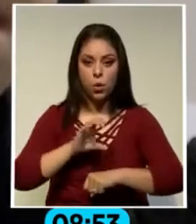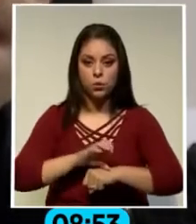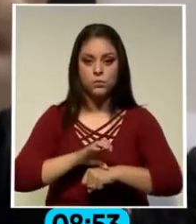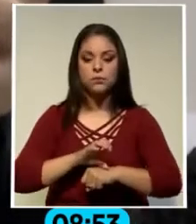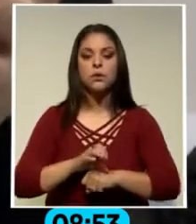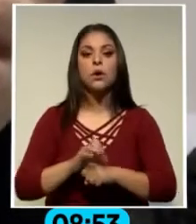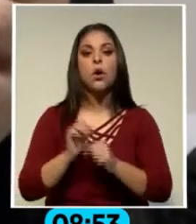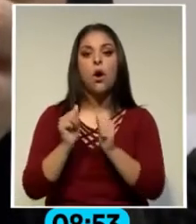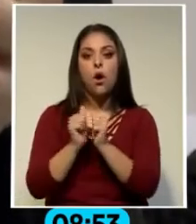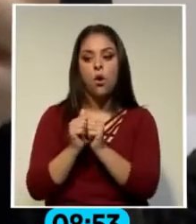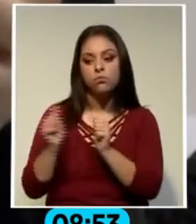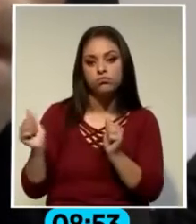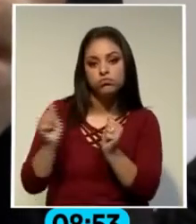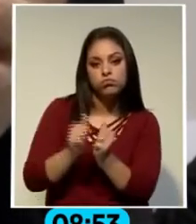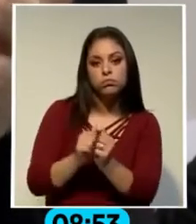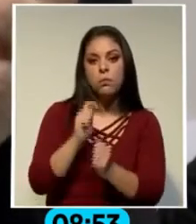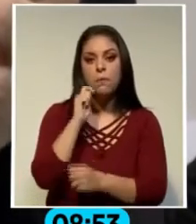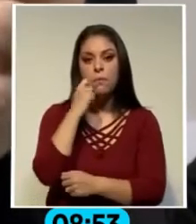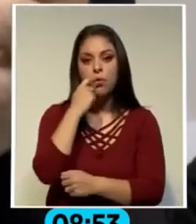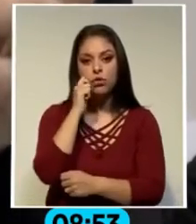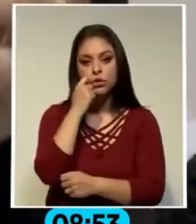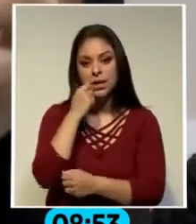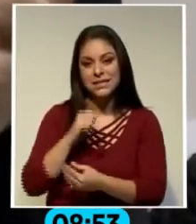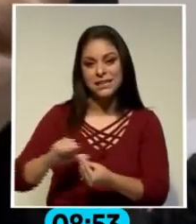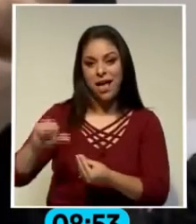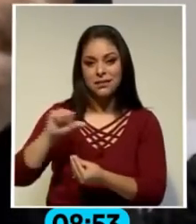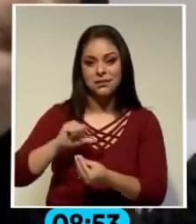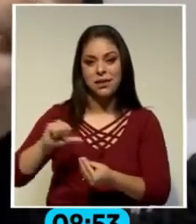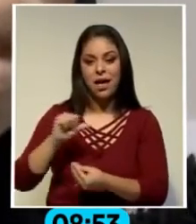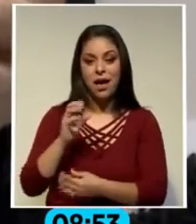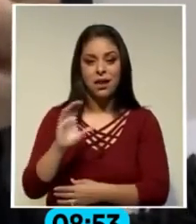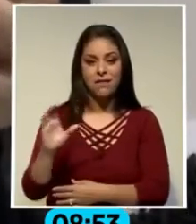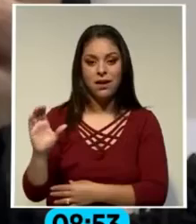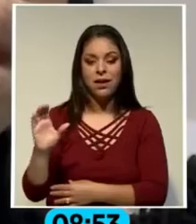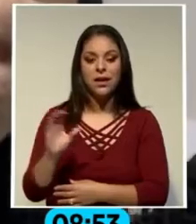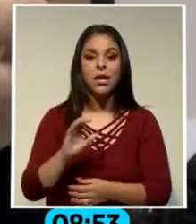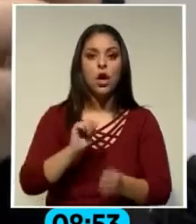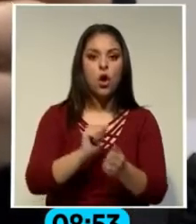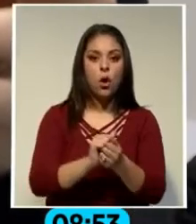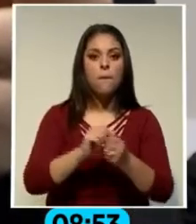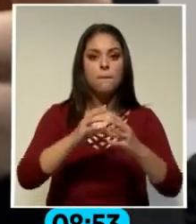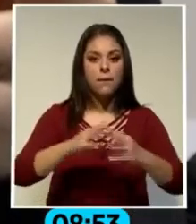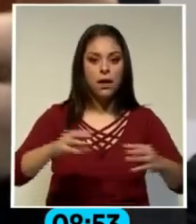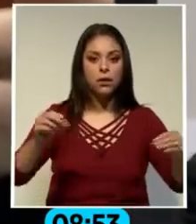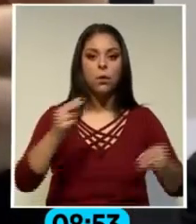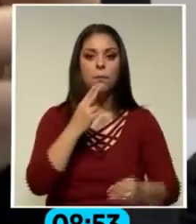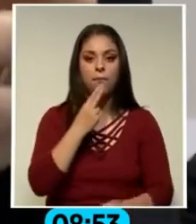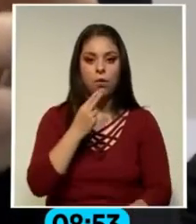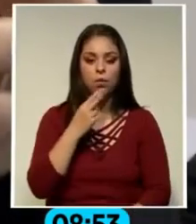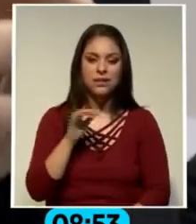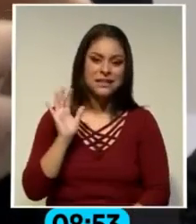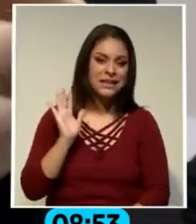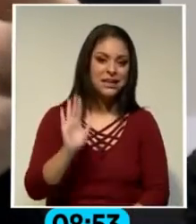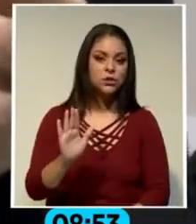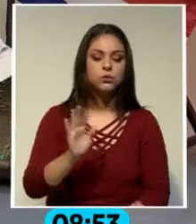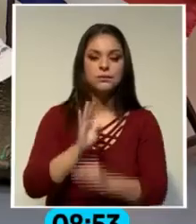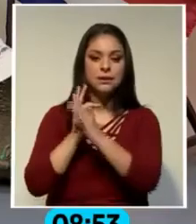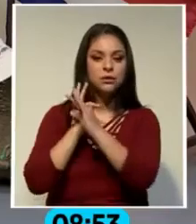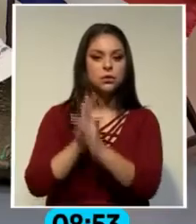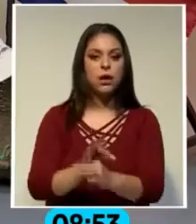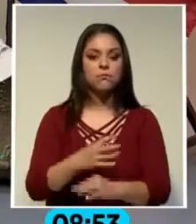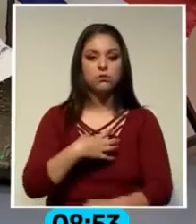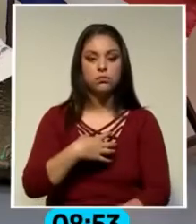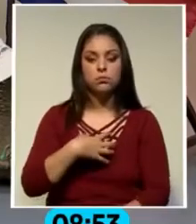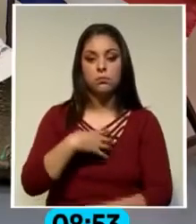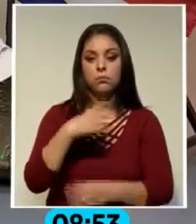acompañado de pollo en salsa del Caribe y platanitos maduros. Es el plato más tradicional de nuestra provincia de Limón. Y es que como tiene